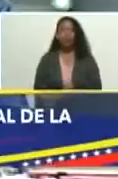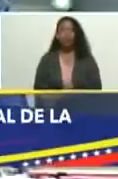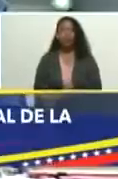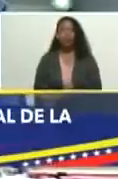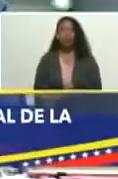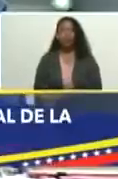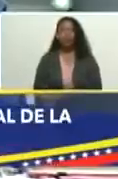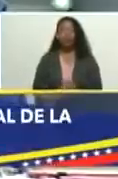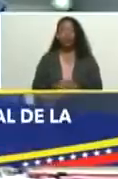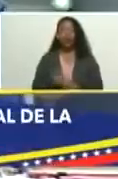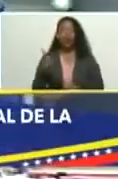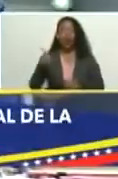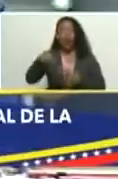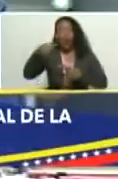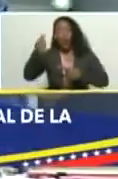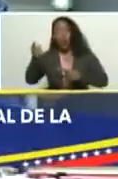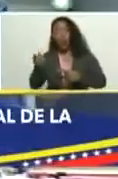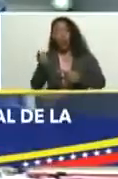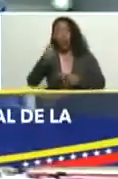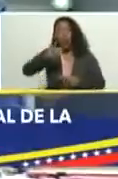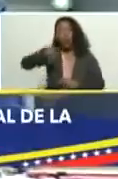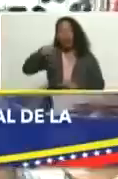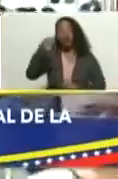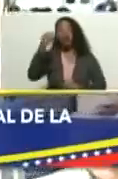Castañeda, alcalde de Guacara.